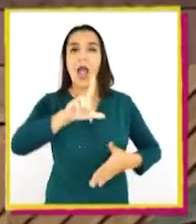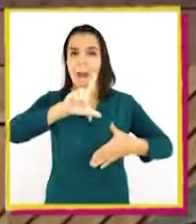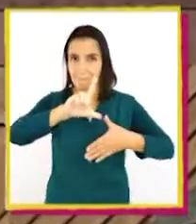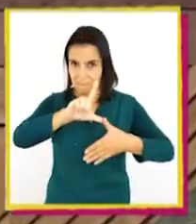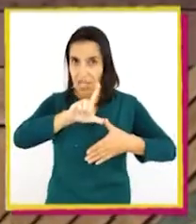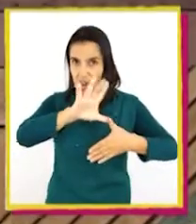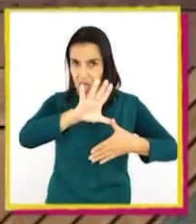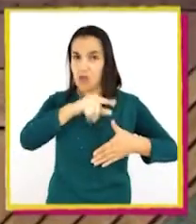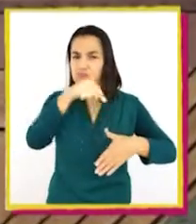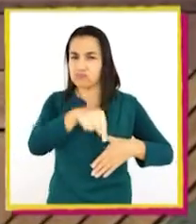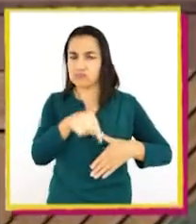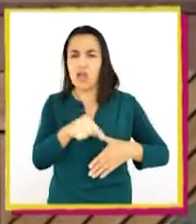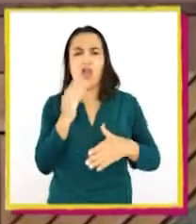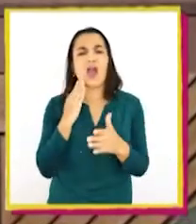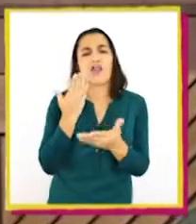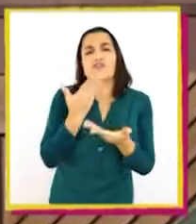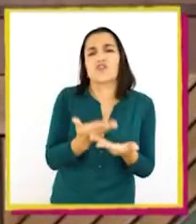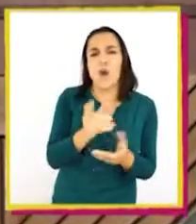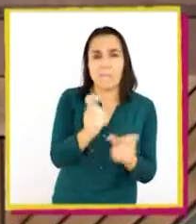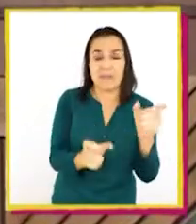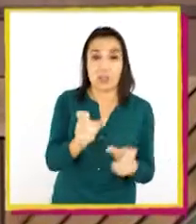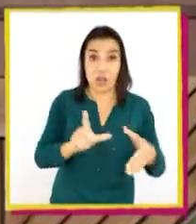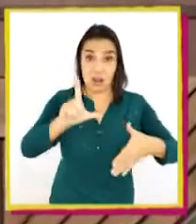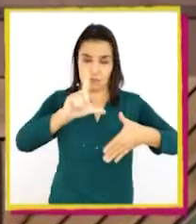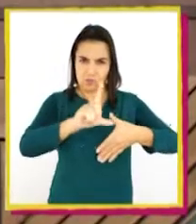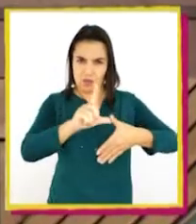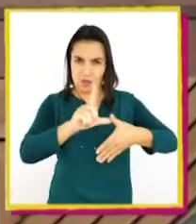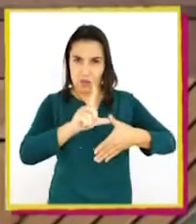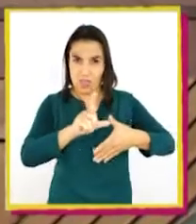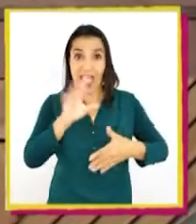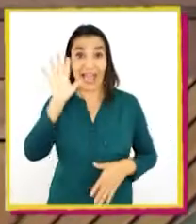América. La generosidad de los latinoamericanos,